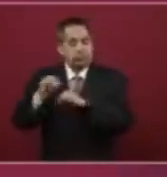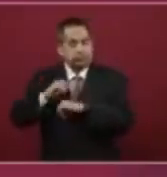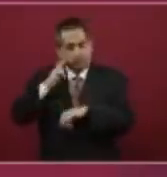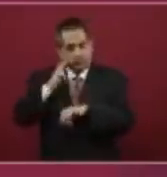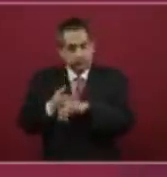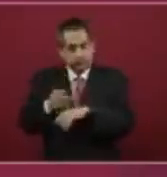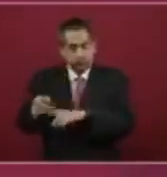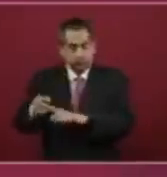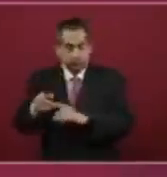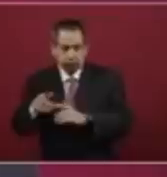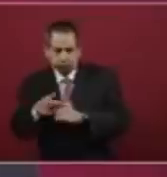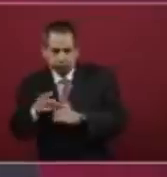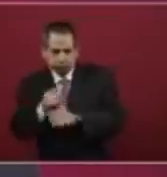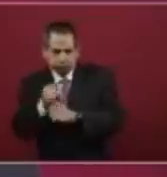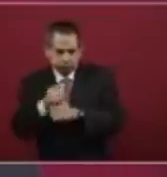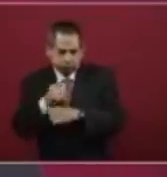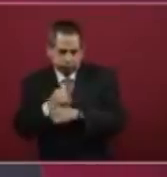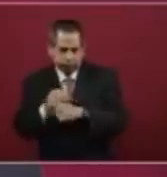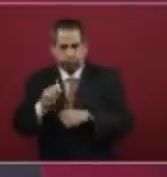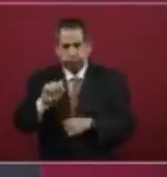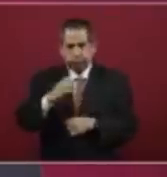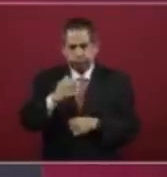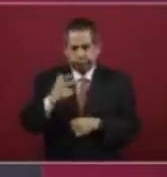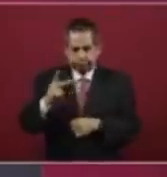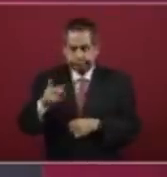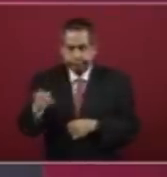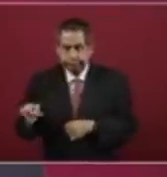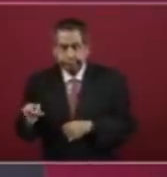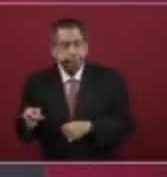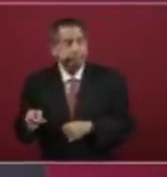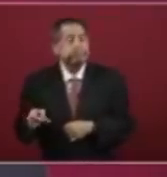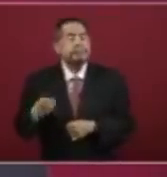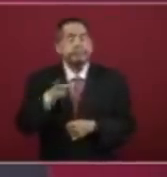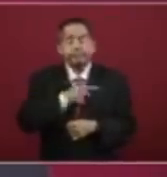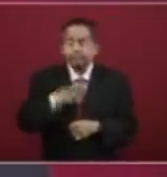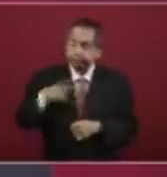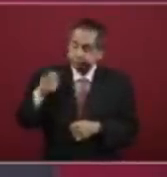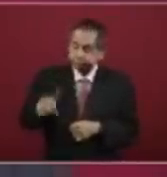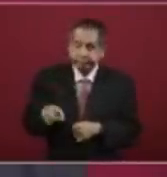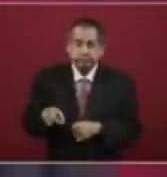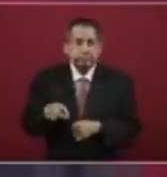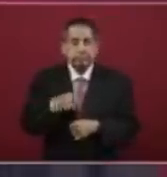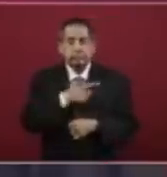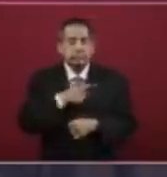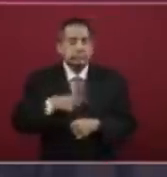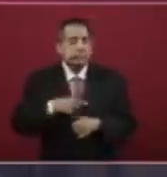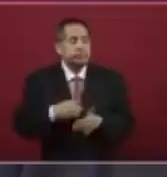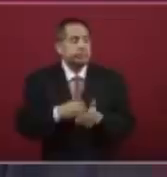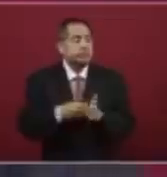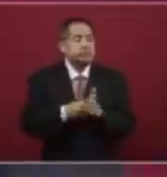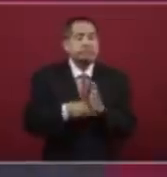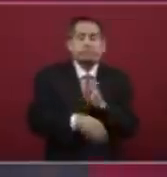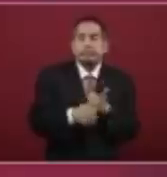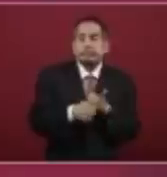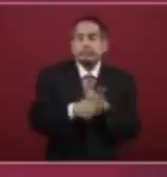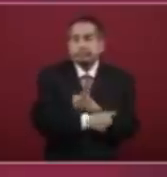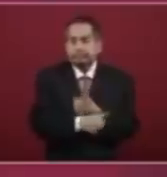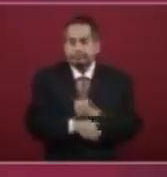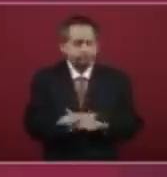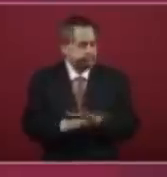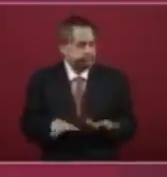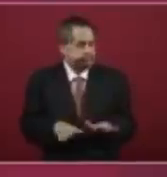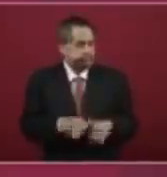de Inteligencia Financiera de Hacienda, es que no se oculte ningún